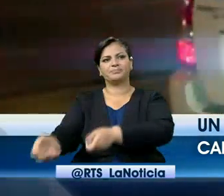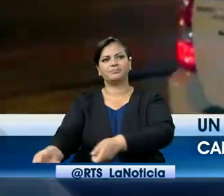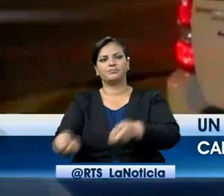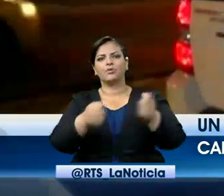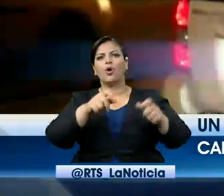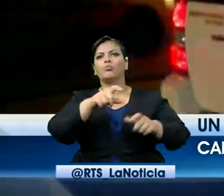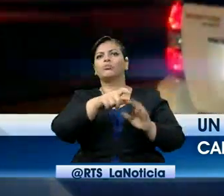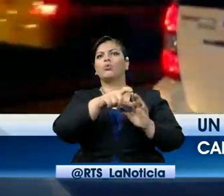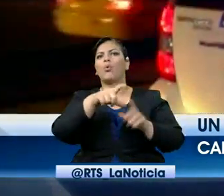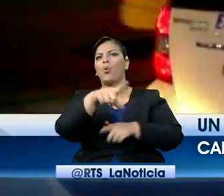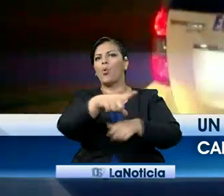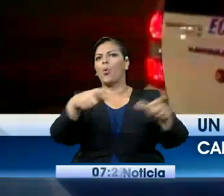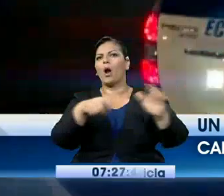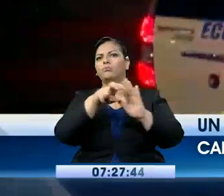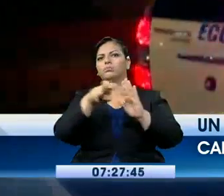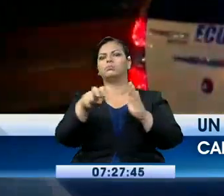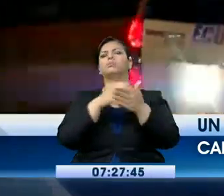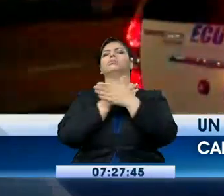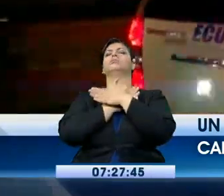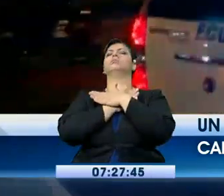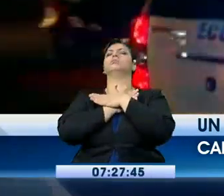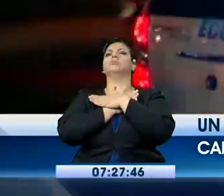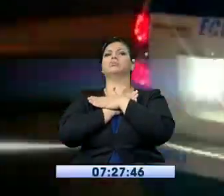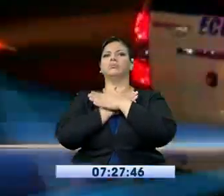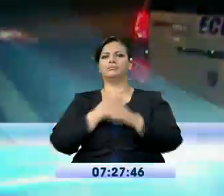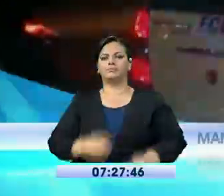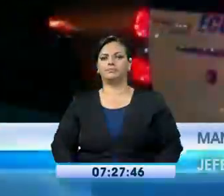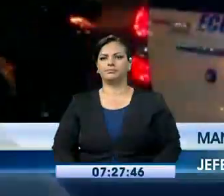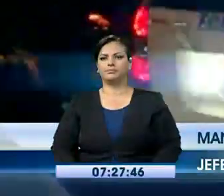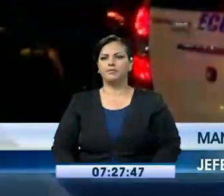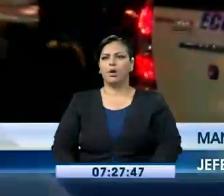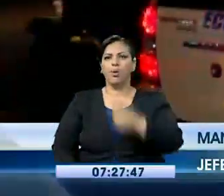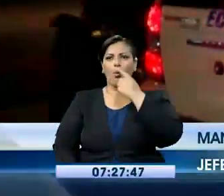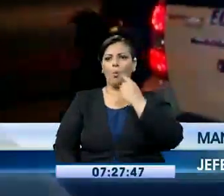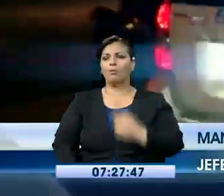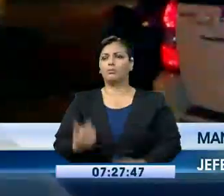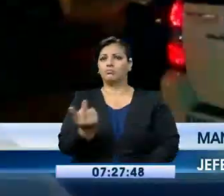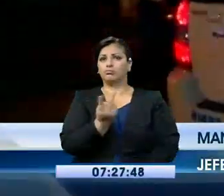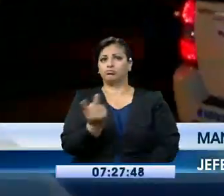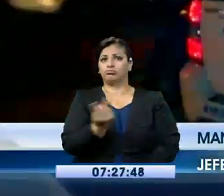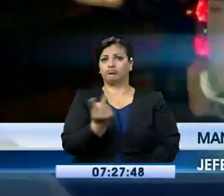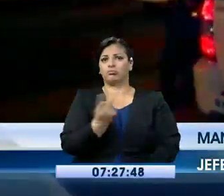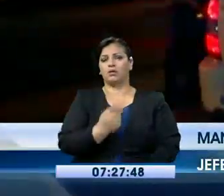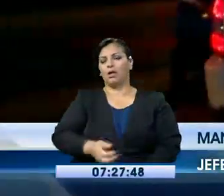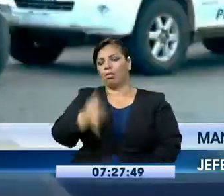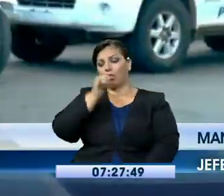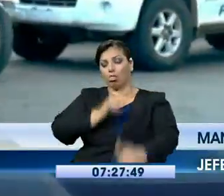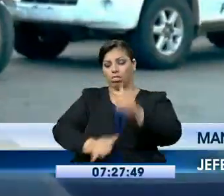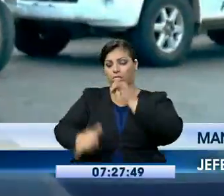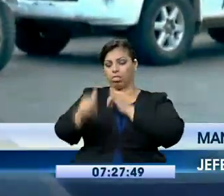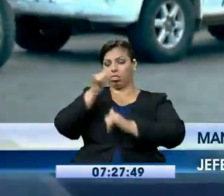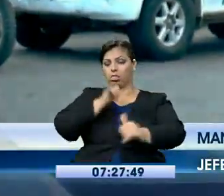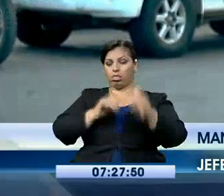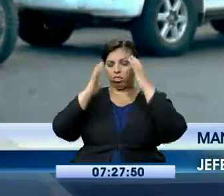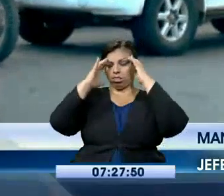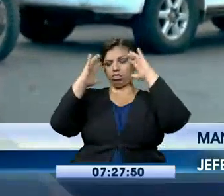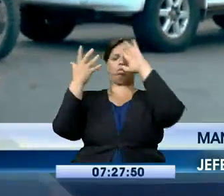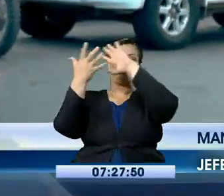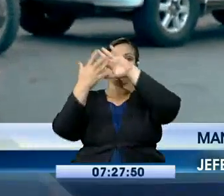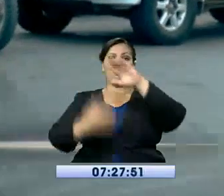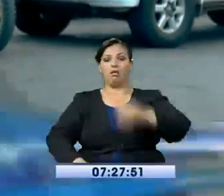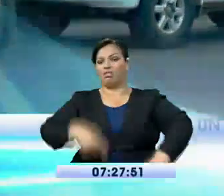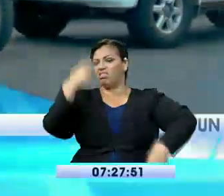Los dos ciudadanos han estado consumiendo bebidas alcohólicas y prácticamente entre ellos pues se suscita una